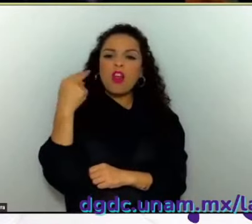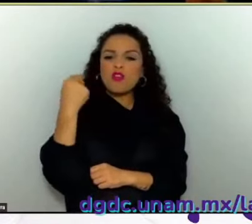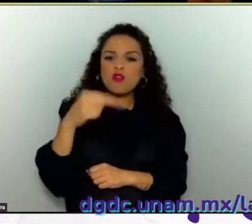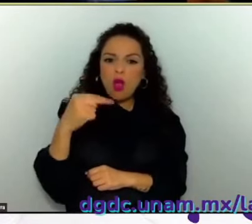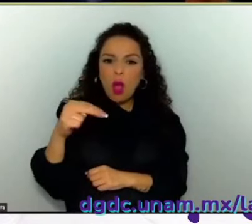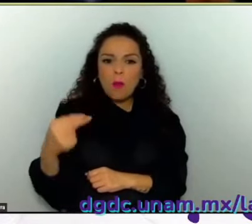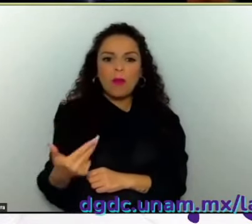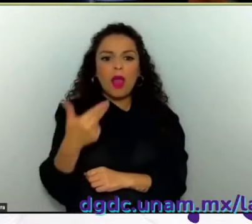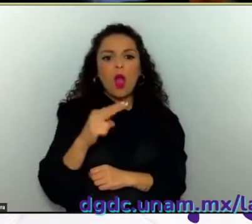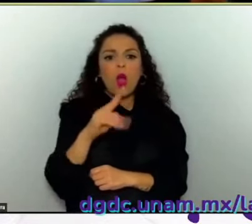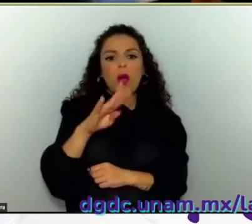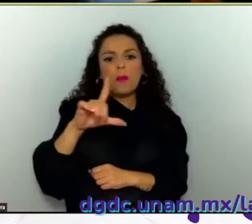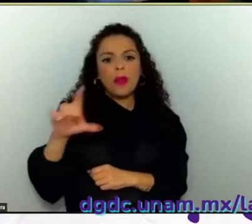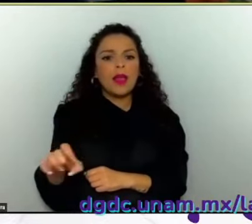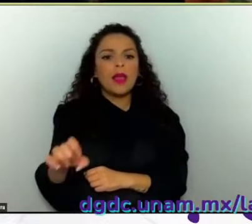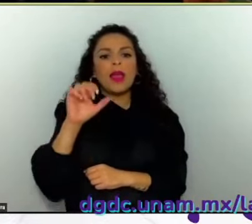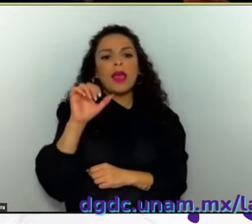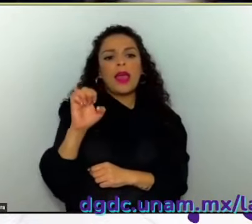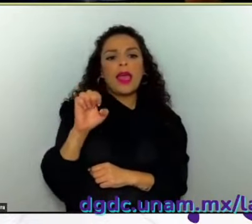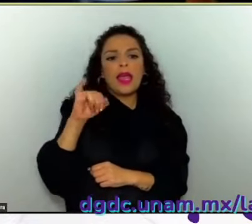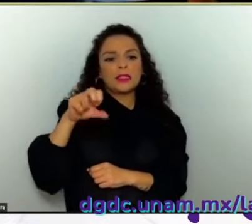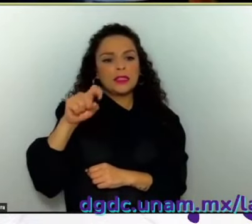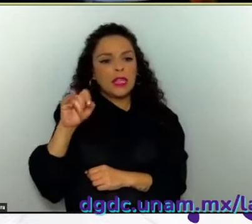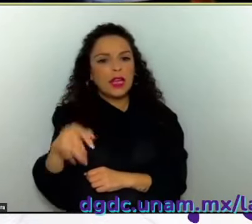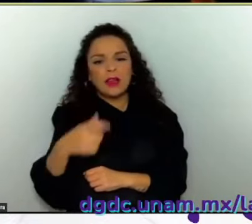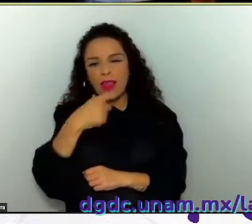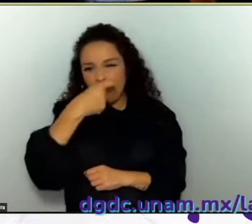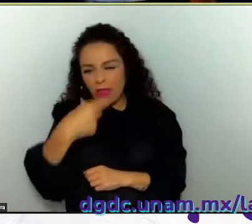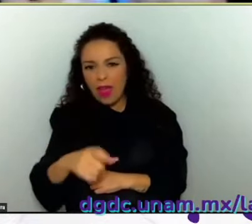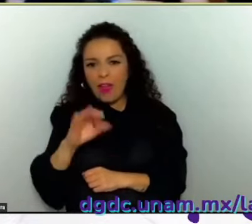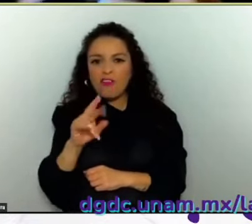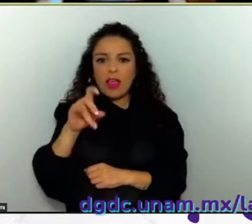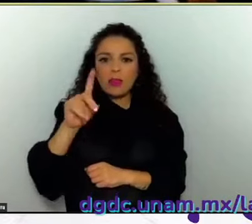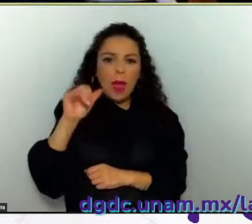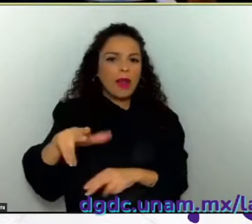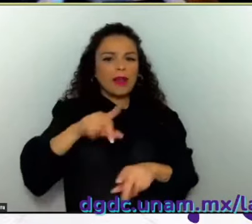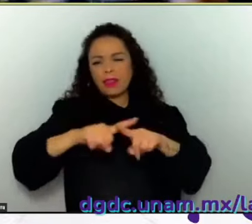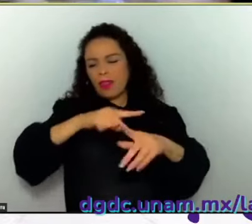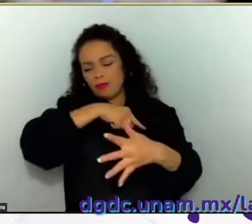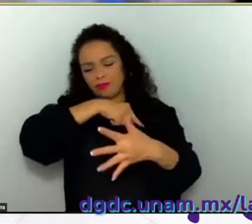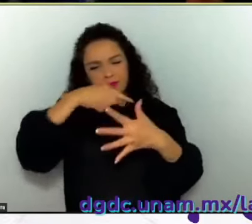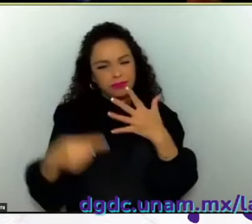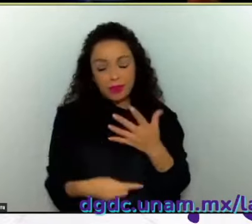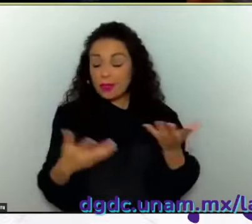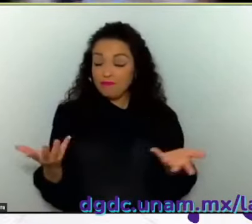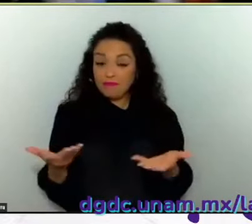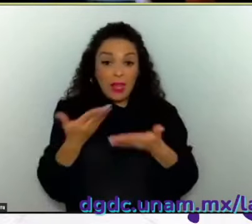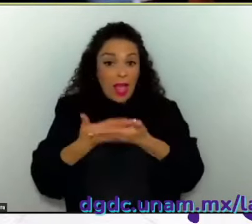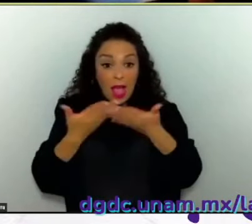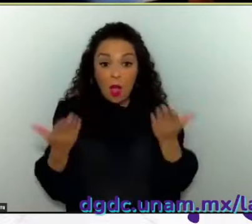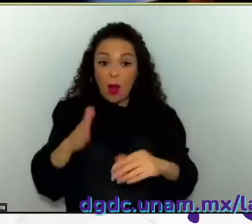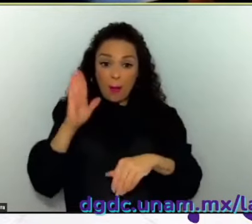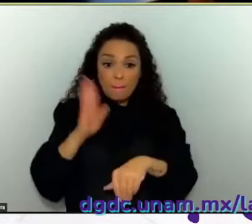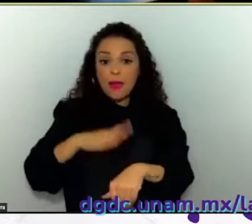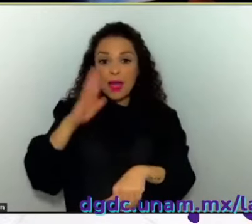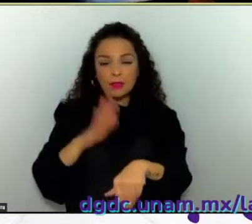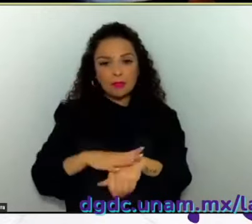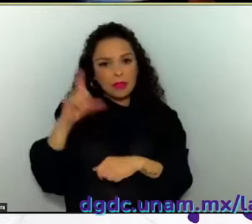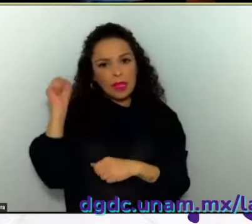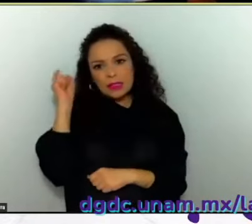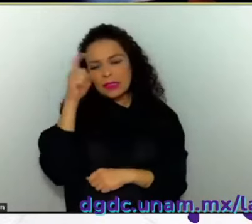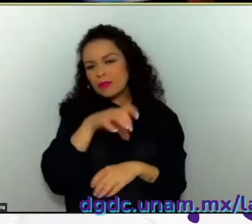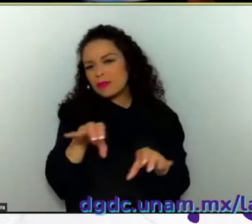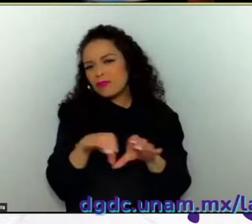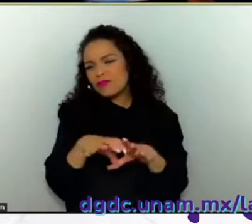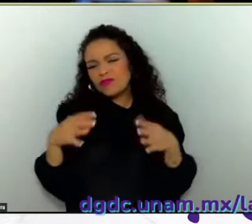Hubble, un Einstein, un Friedman, etcétera. Y ahora, digamos, es cada vez más difícil entender la ciencia